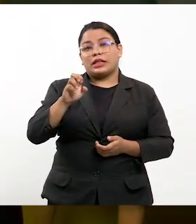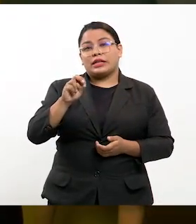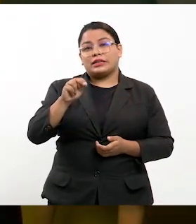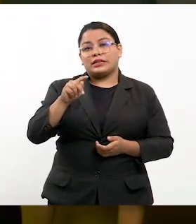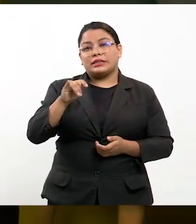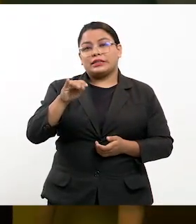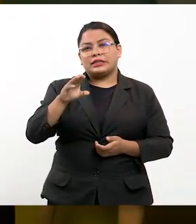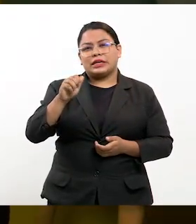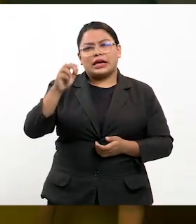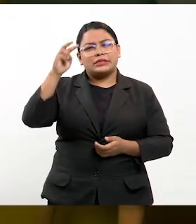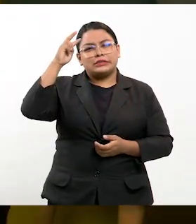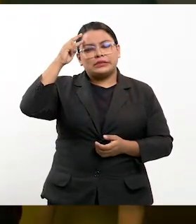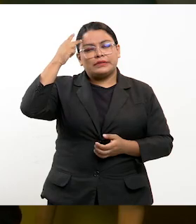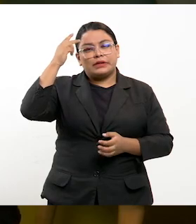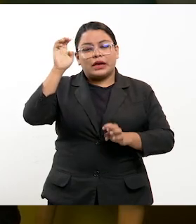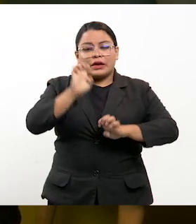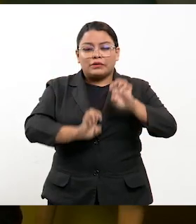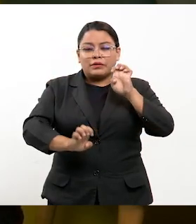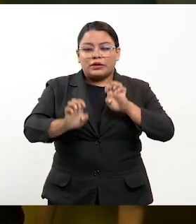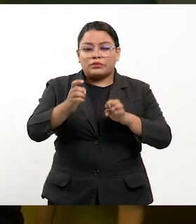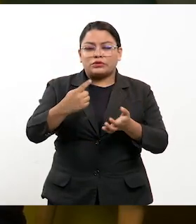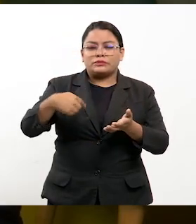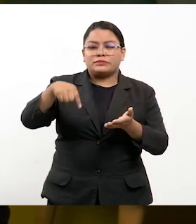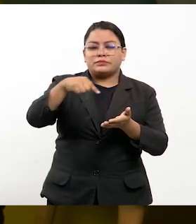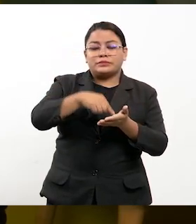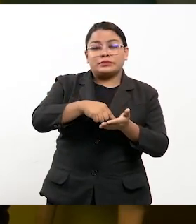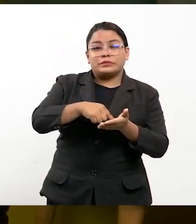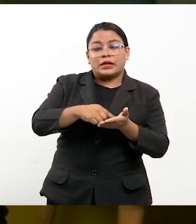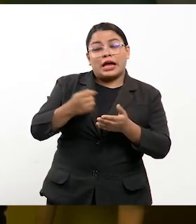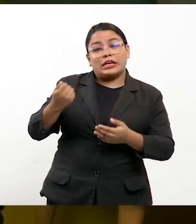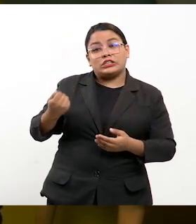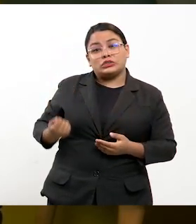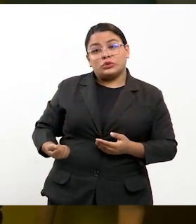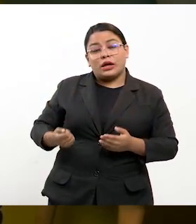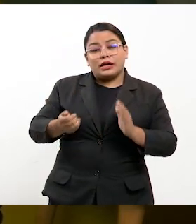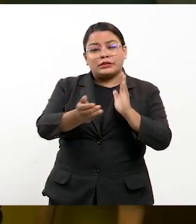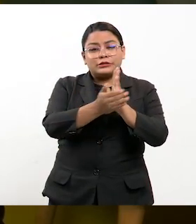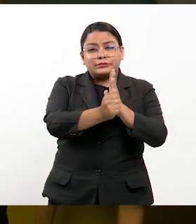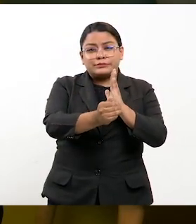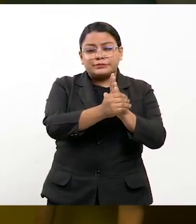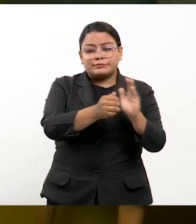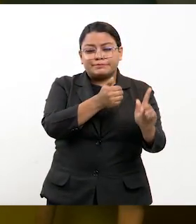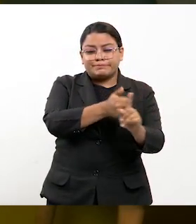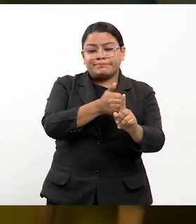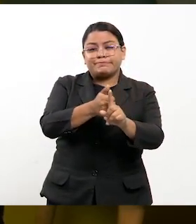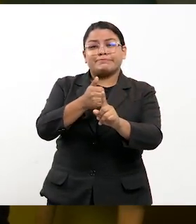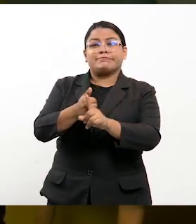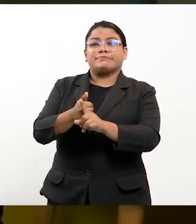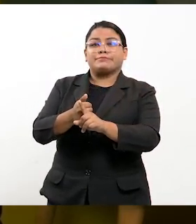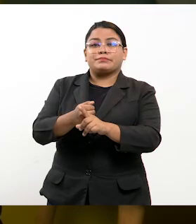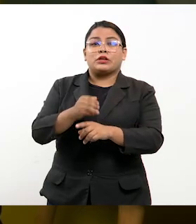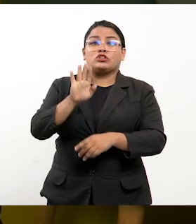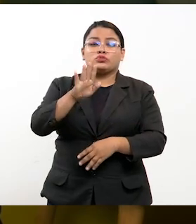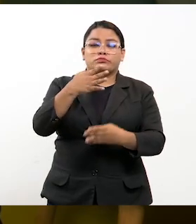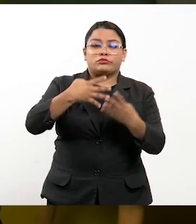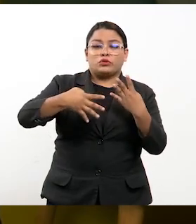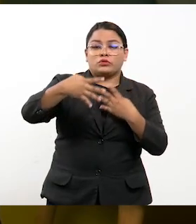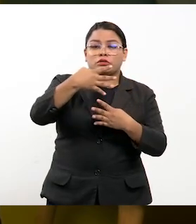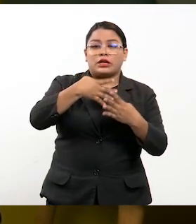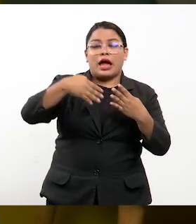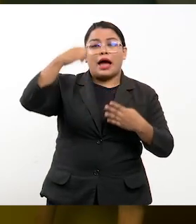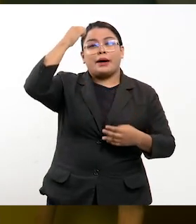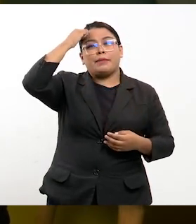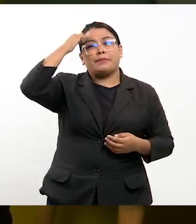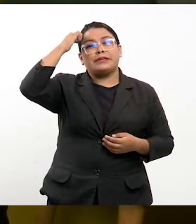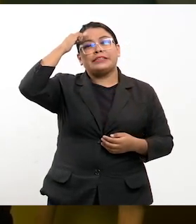una evaluación que se centra en el estudiante, en las capacidades que éste tiene, en su contexto de